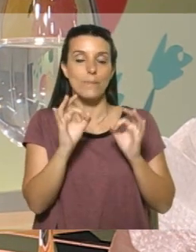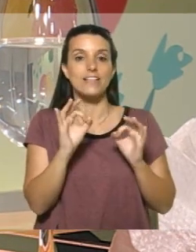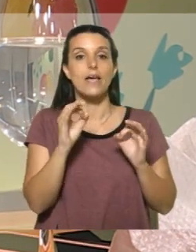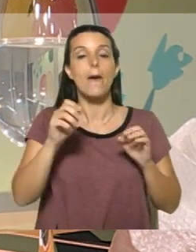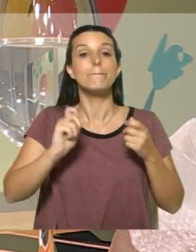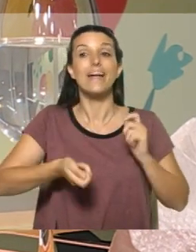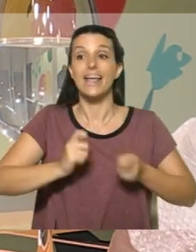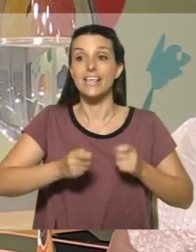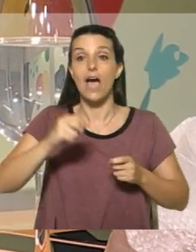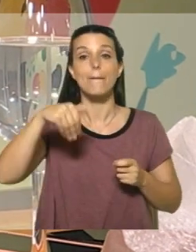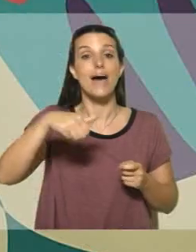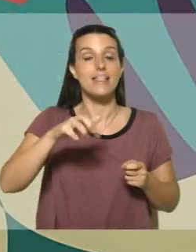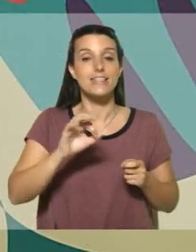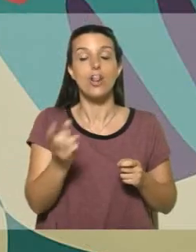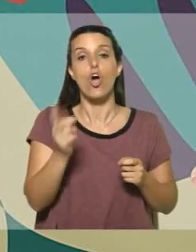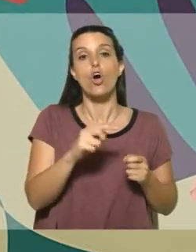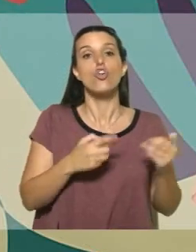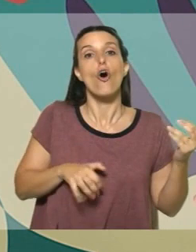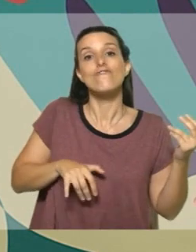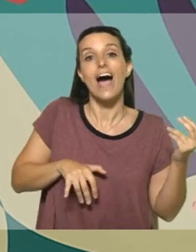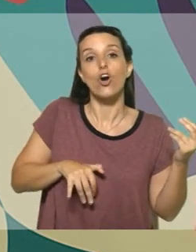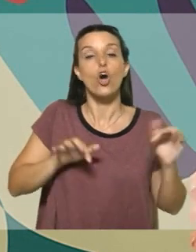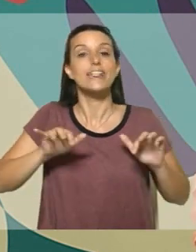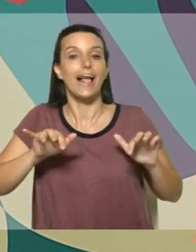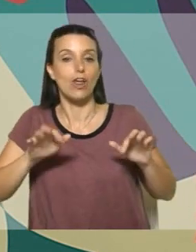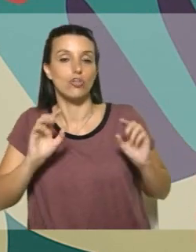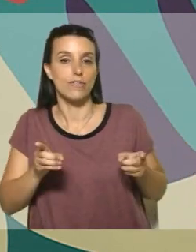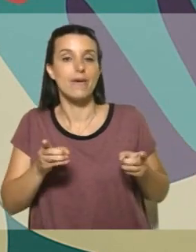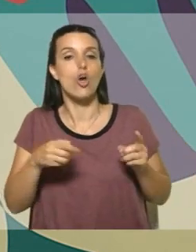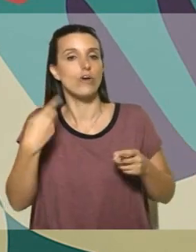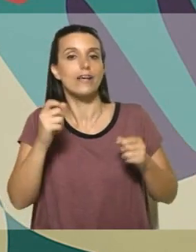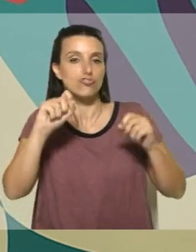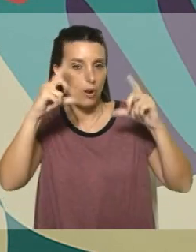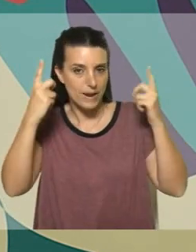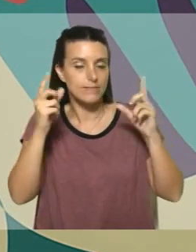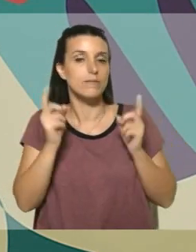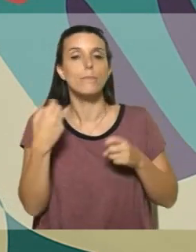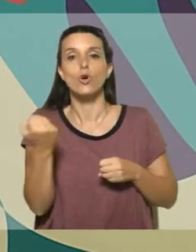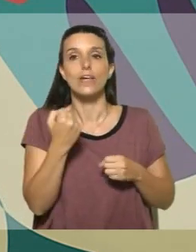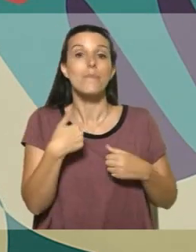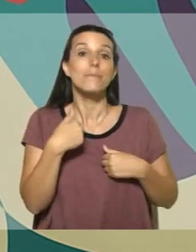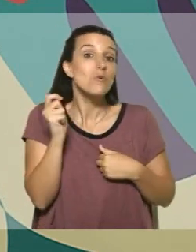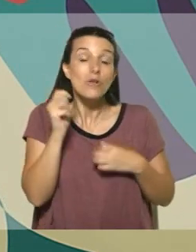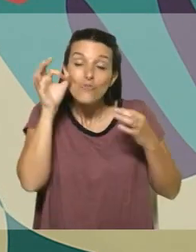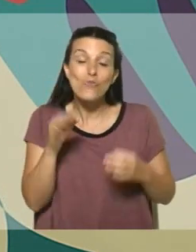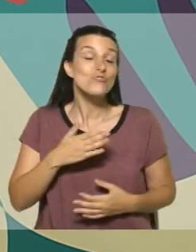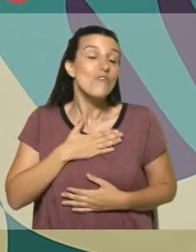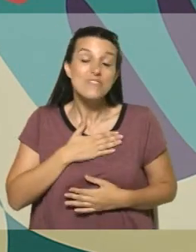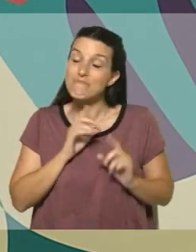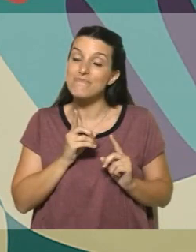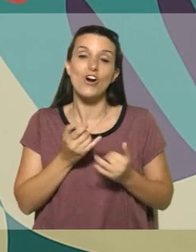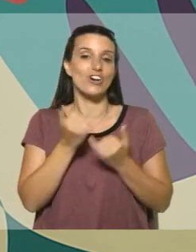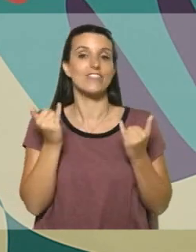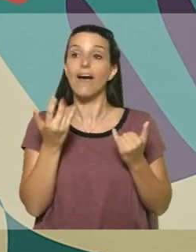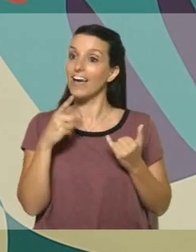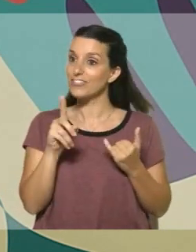batería, Marco Messina en el bajo y Nacho Labrada en teclados. Y van a haber algunas sorpresitas también, porque a la vez es mi cumpleaños ese día. No, sí, así que